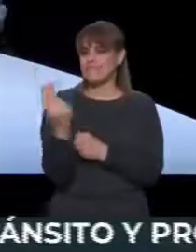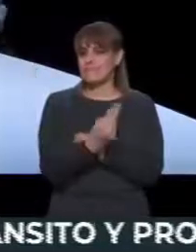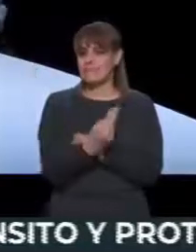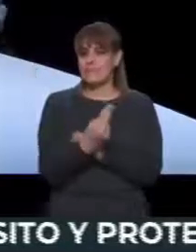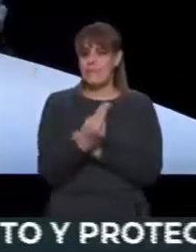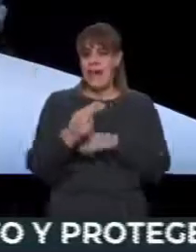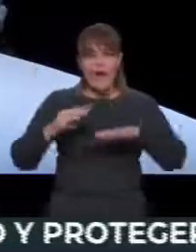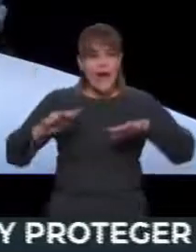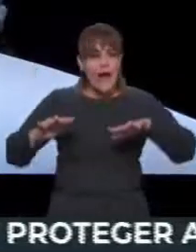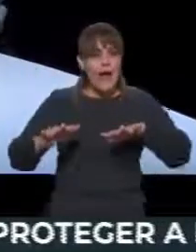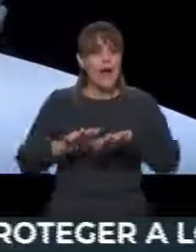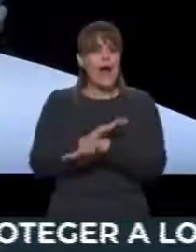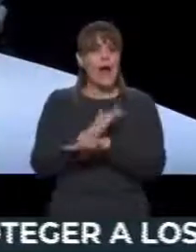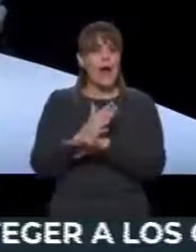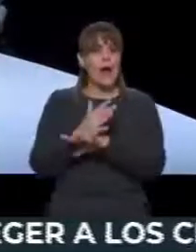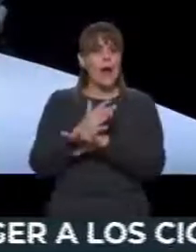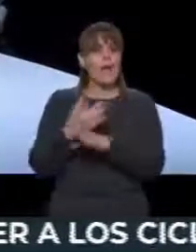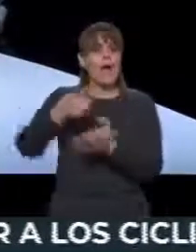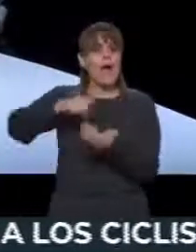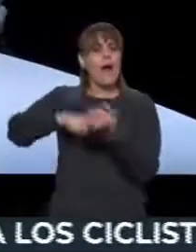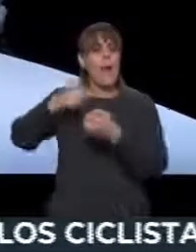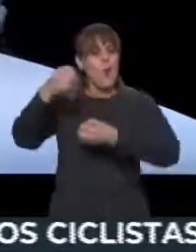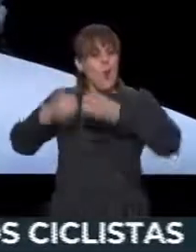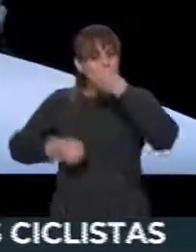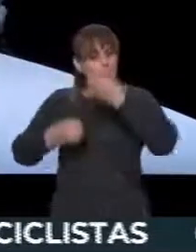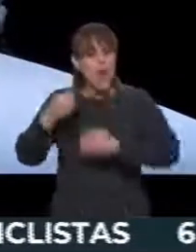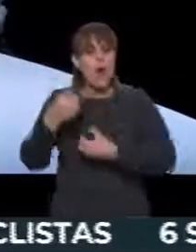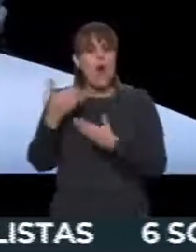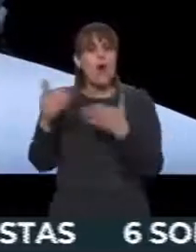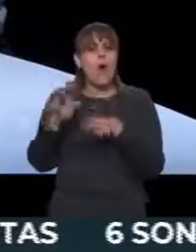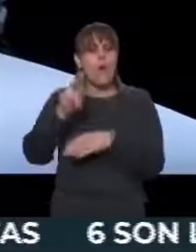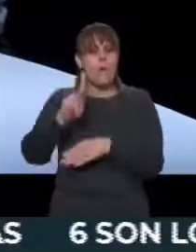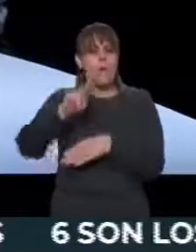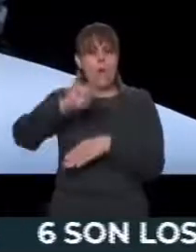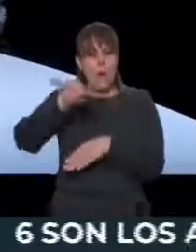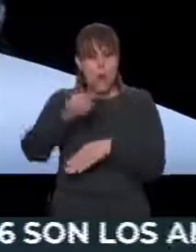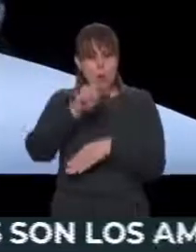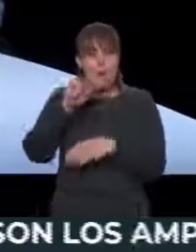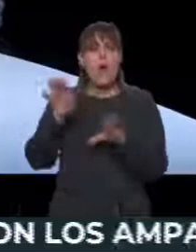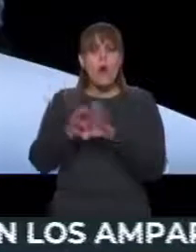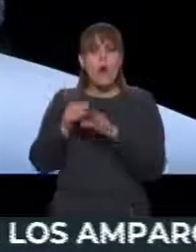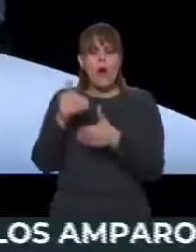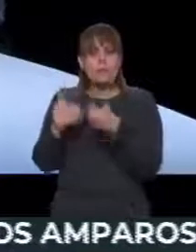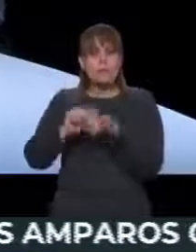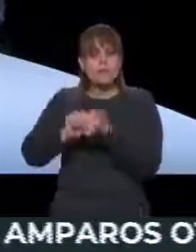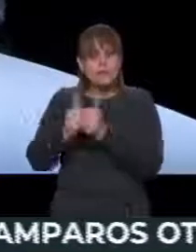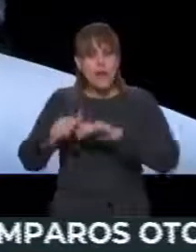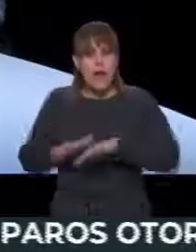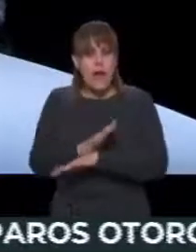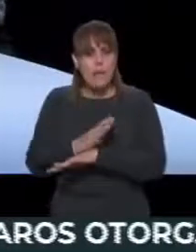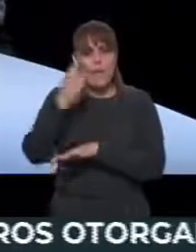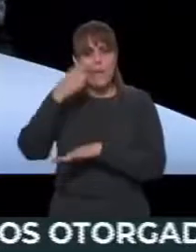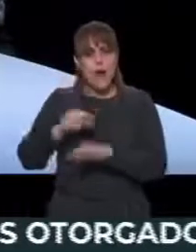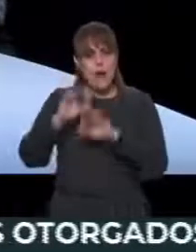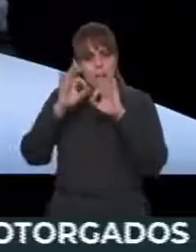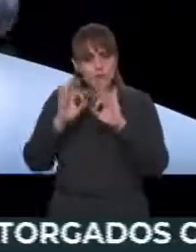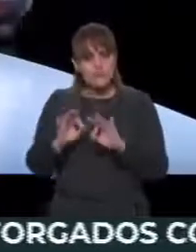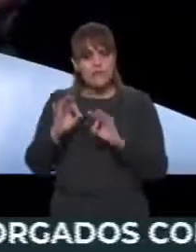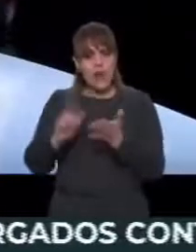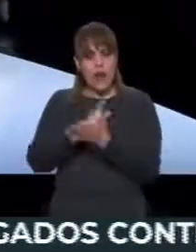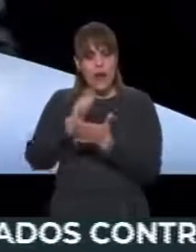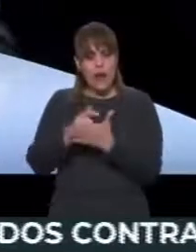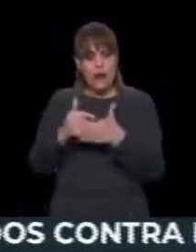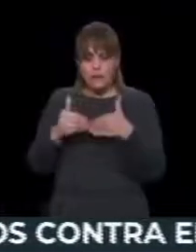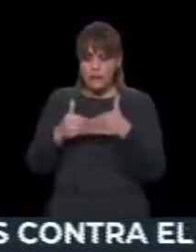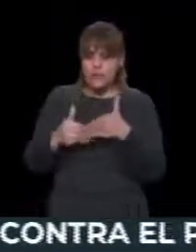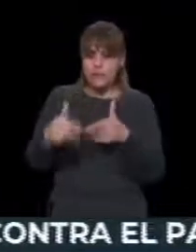de reformar a un poder judicial y de darle viabilidad a las normas, a lo que se está estableciendo ahora. Y precisamente para hablar de